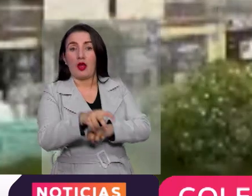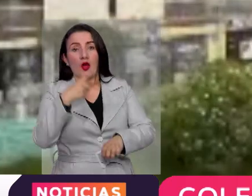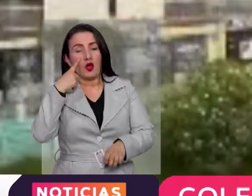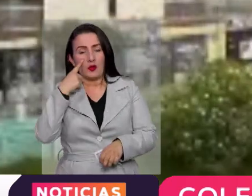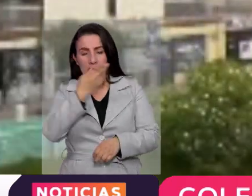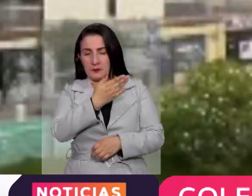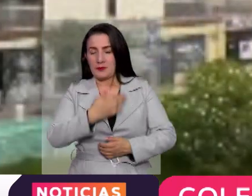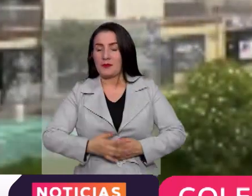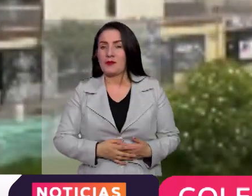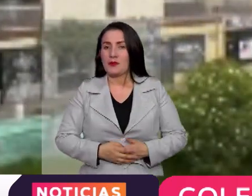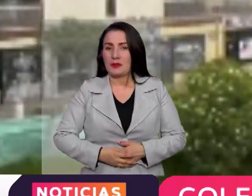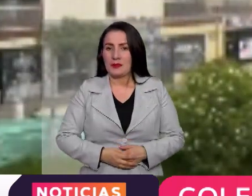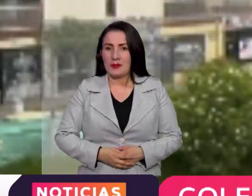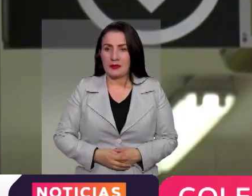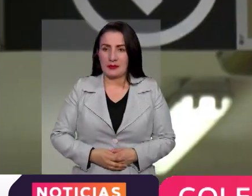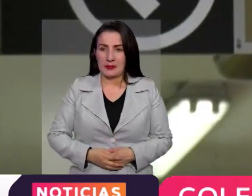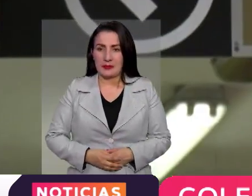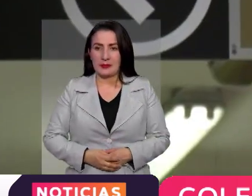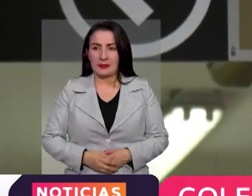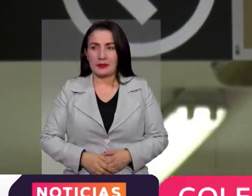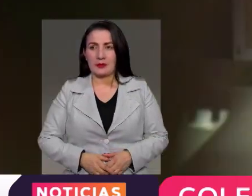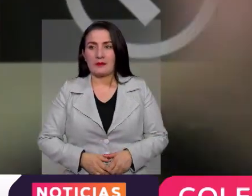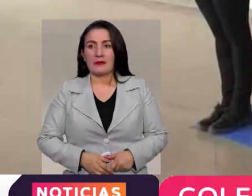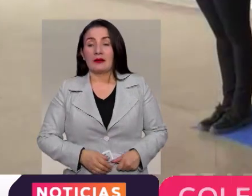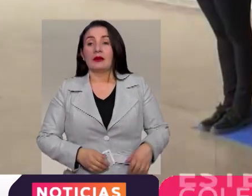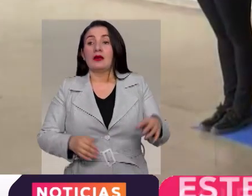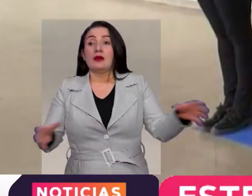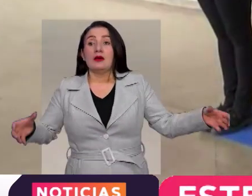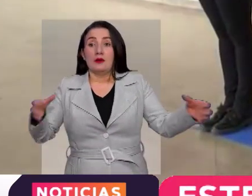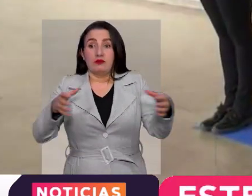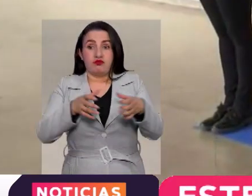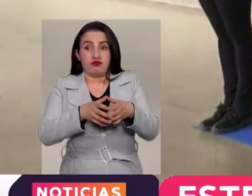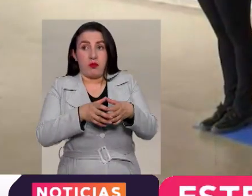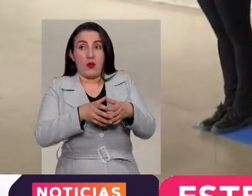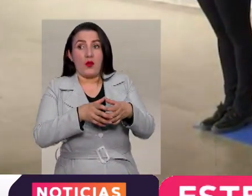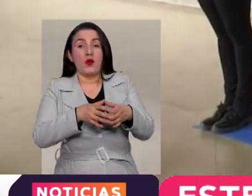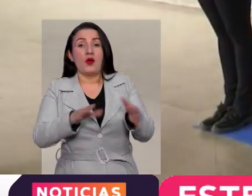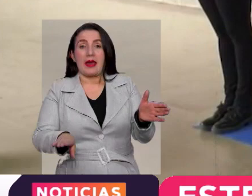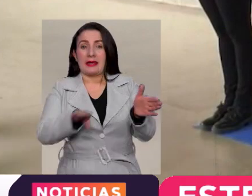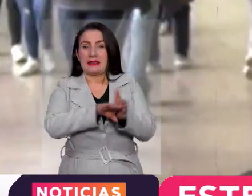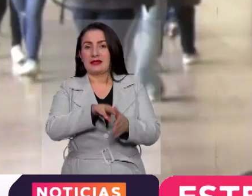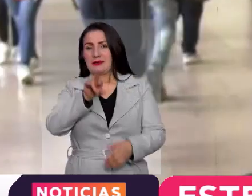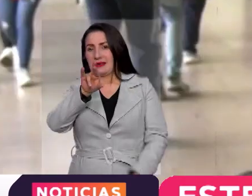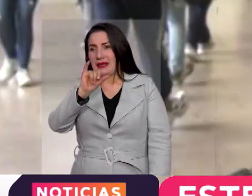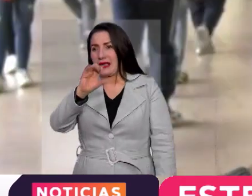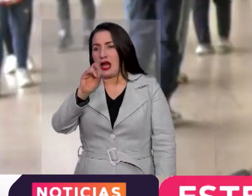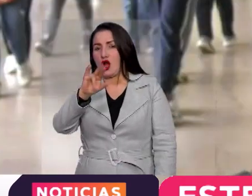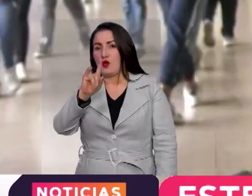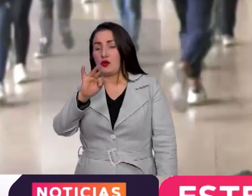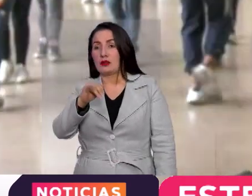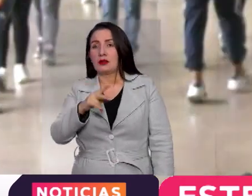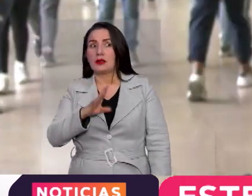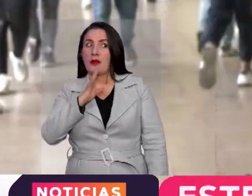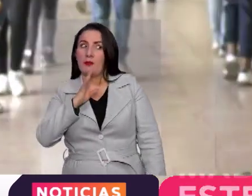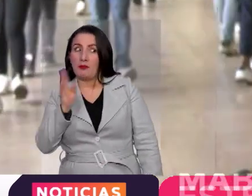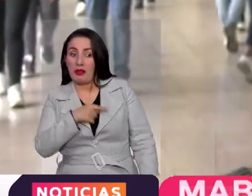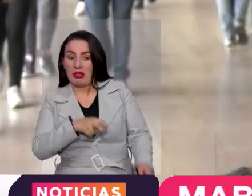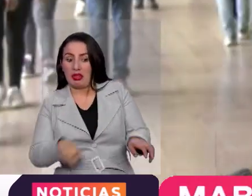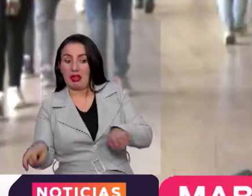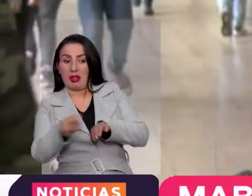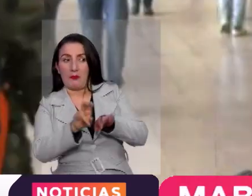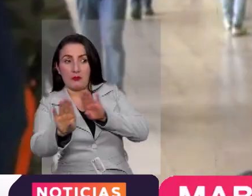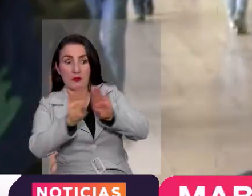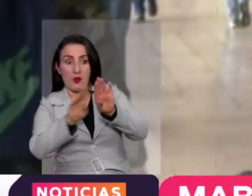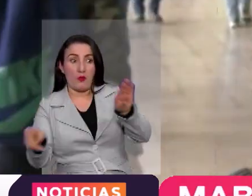colarse en el sistema toda una tripulación se tomó en la estación del recorte la evasión invitamos a los